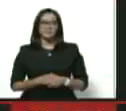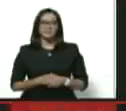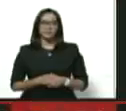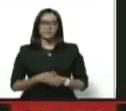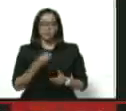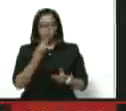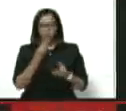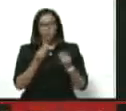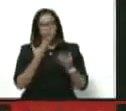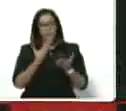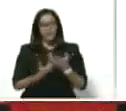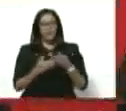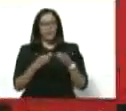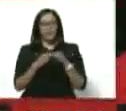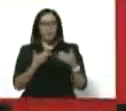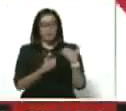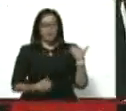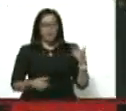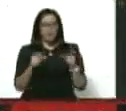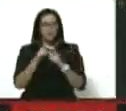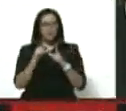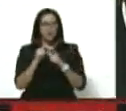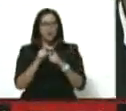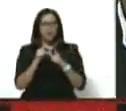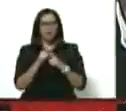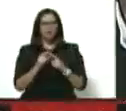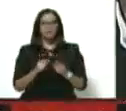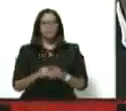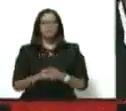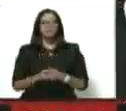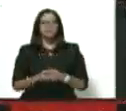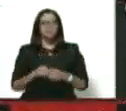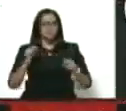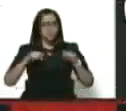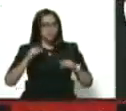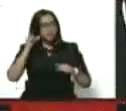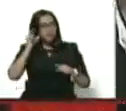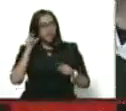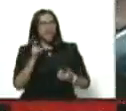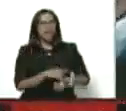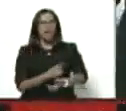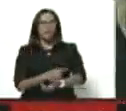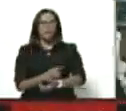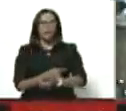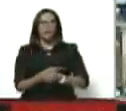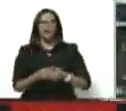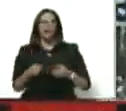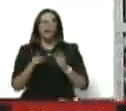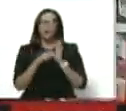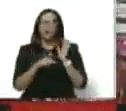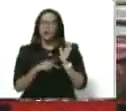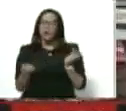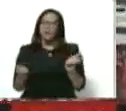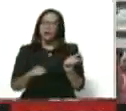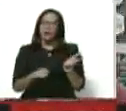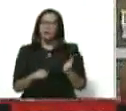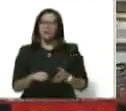Bueno, muchas gracias, compañero presidente, por sus palabras. Aquí lo estaban escuchando los hermanos, hermanas, de su programa Con el Mazo Dando.